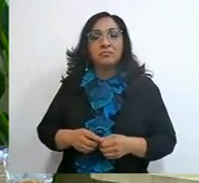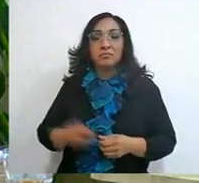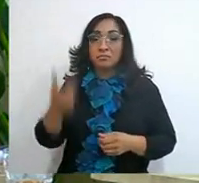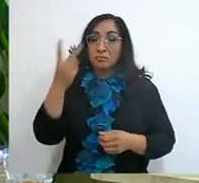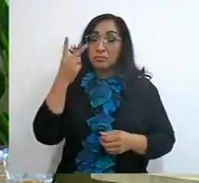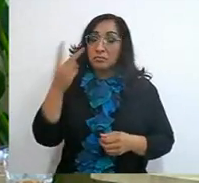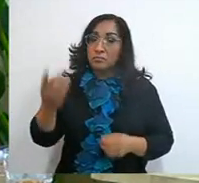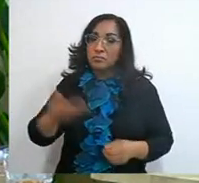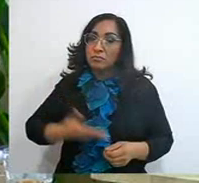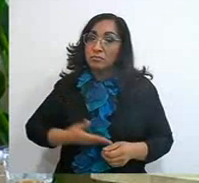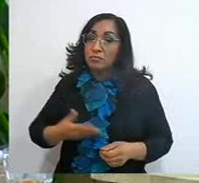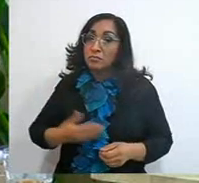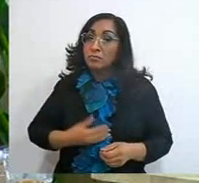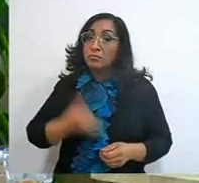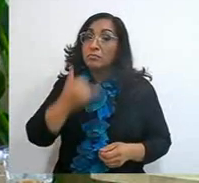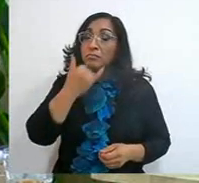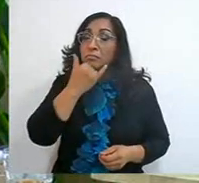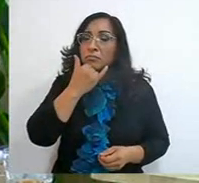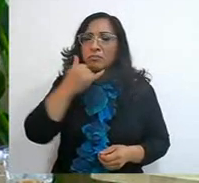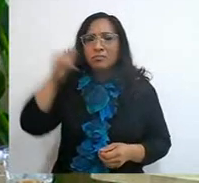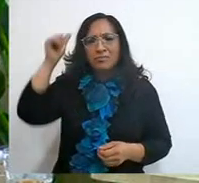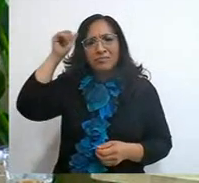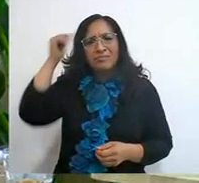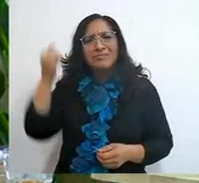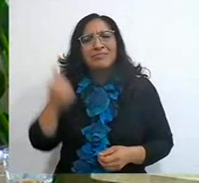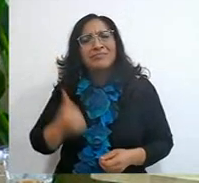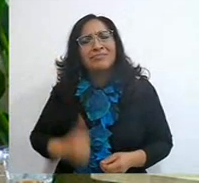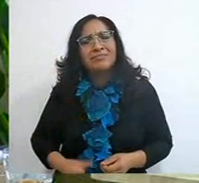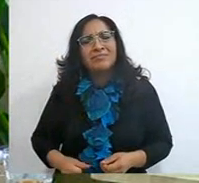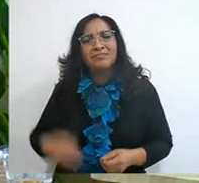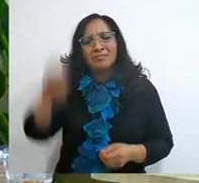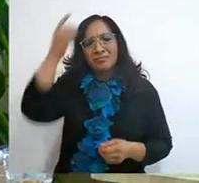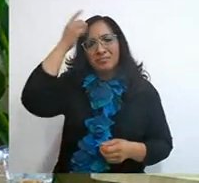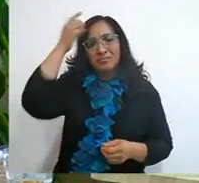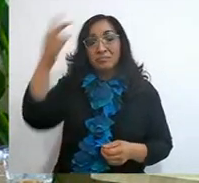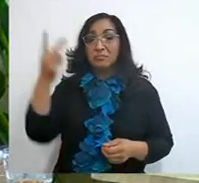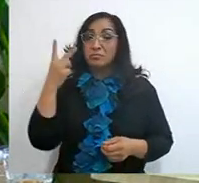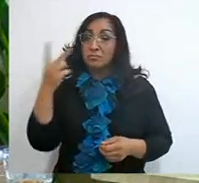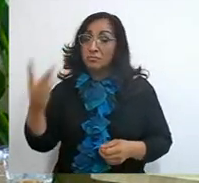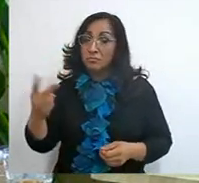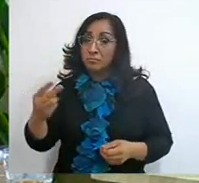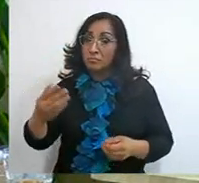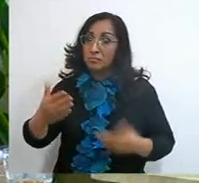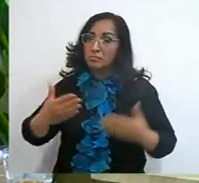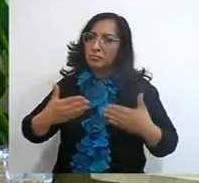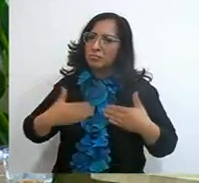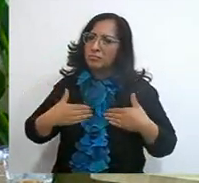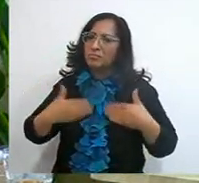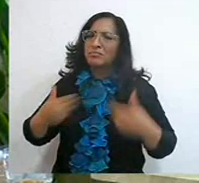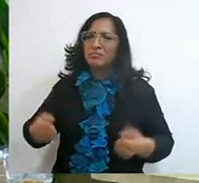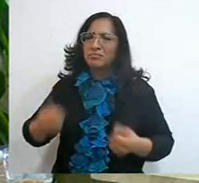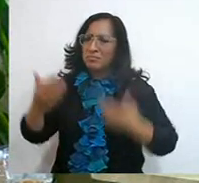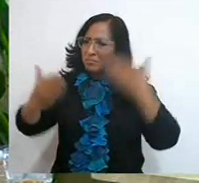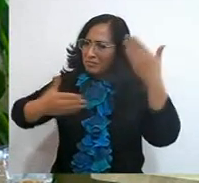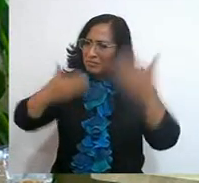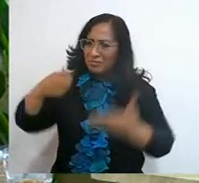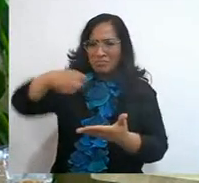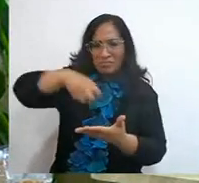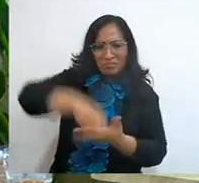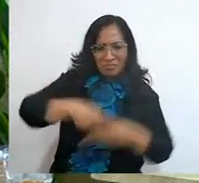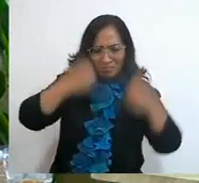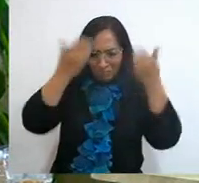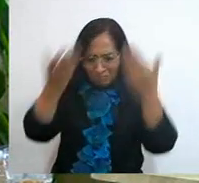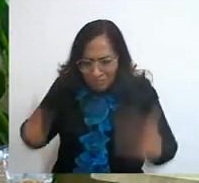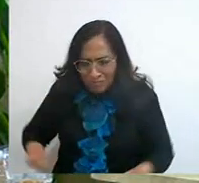Los dos tienen que pedirle perdón a Dios. Los dos tienen que aprender a humillarse delante de Dios para